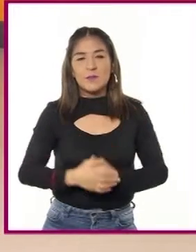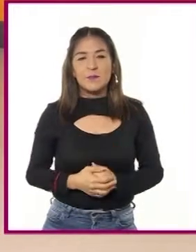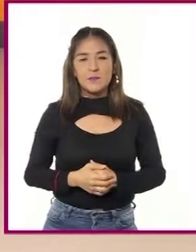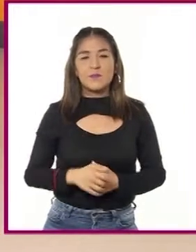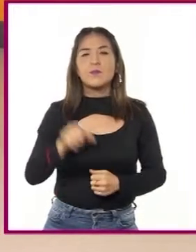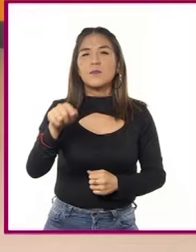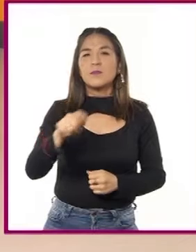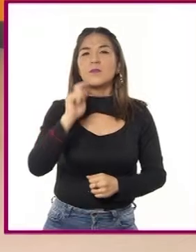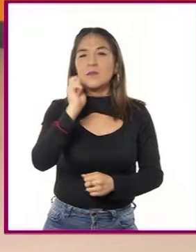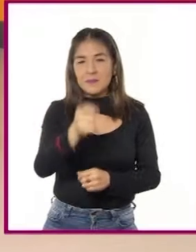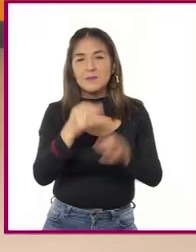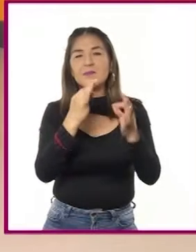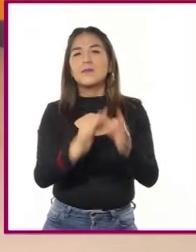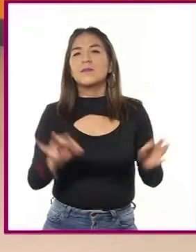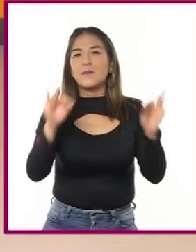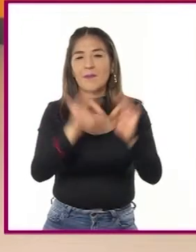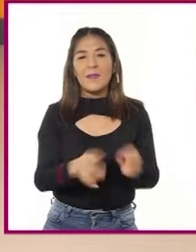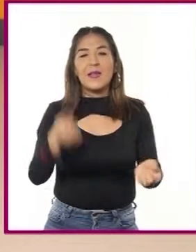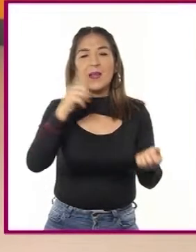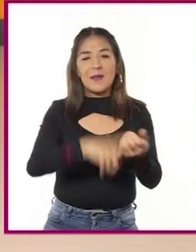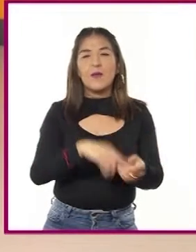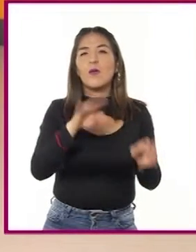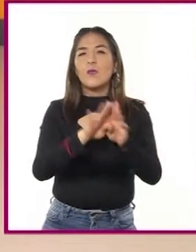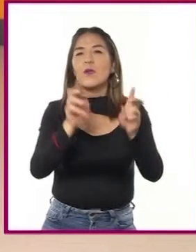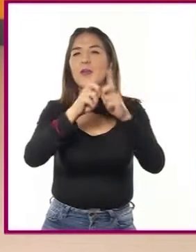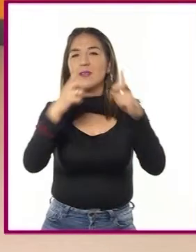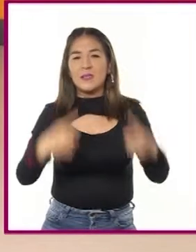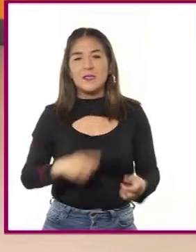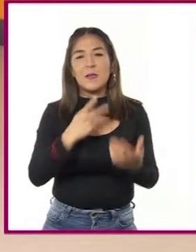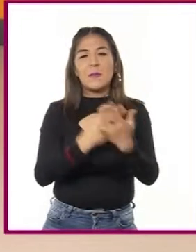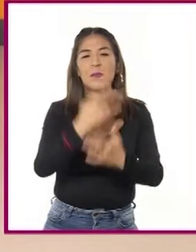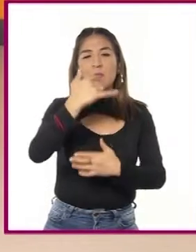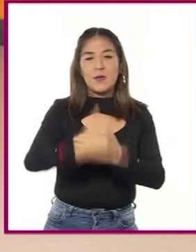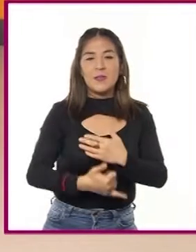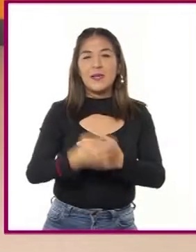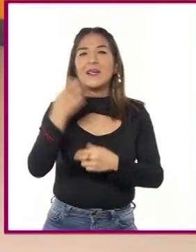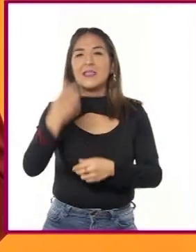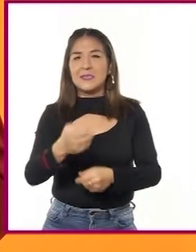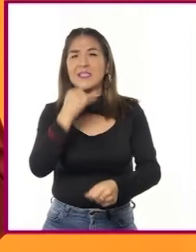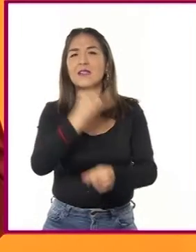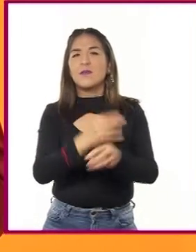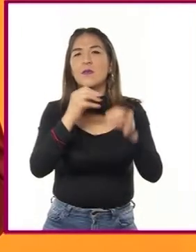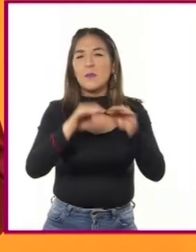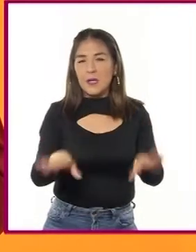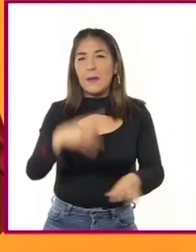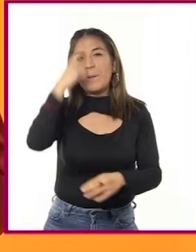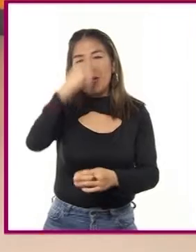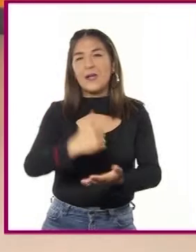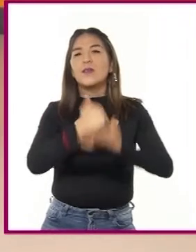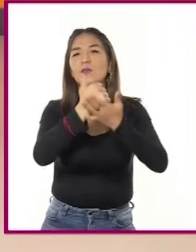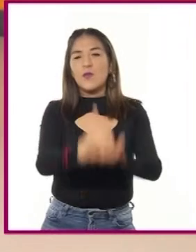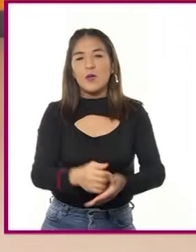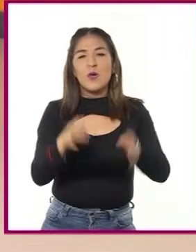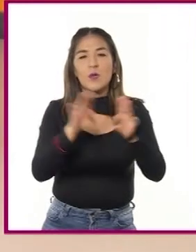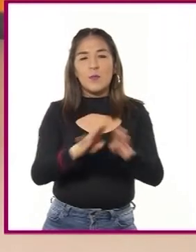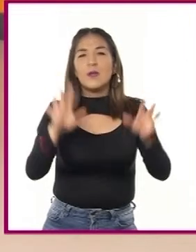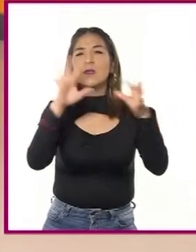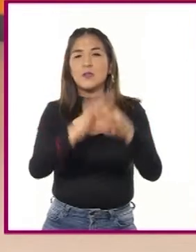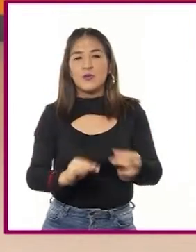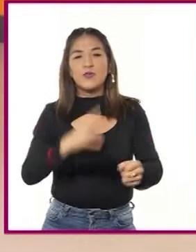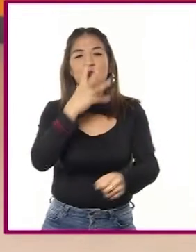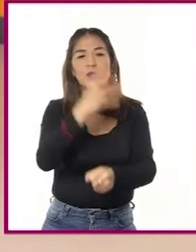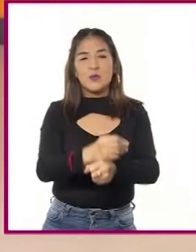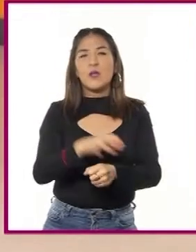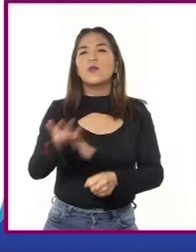una fase muy importante dentro del desarrollo del proyecto, pues toda esta información nos ayudará a plantear soluciones